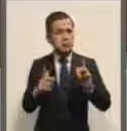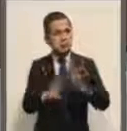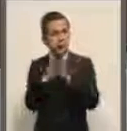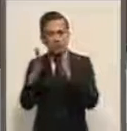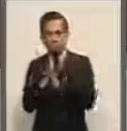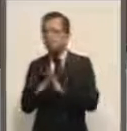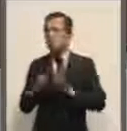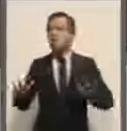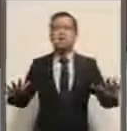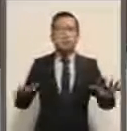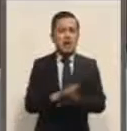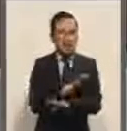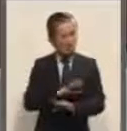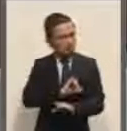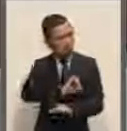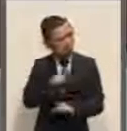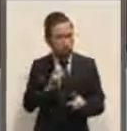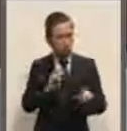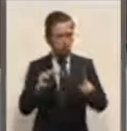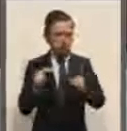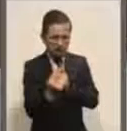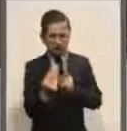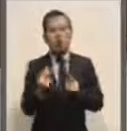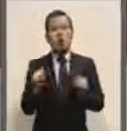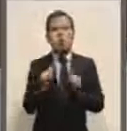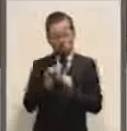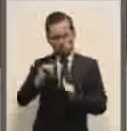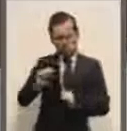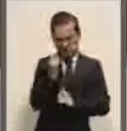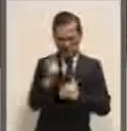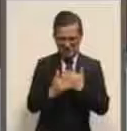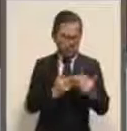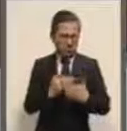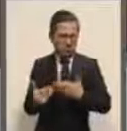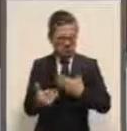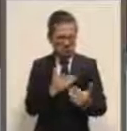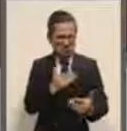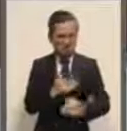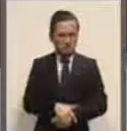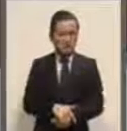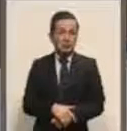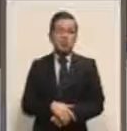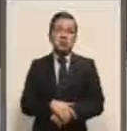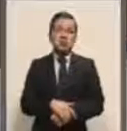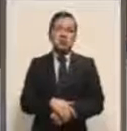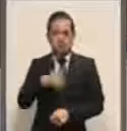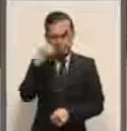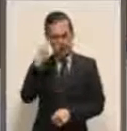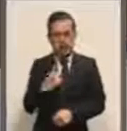dimensión aprovechando la tecnología. Al final, lo más importante en una